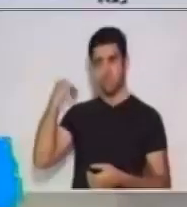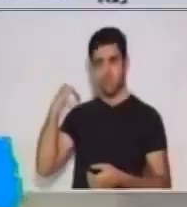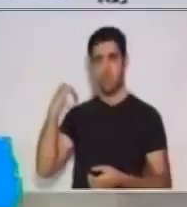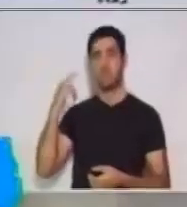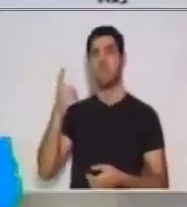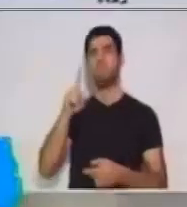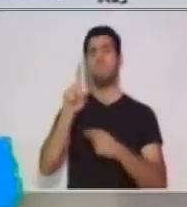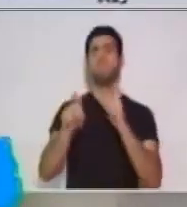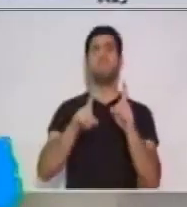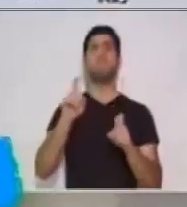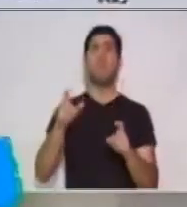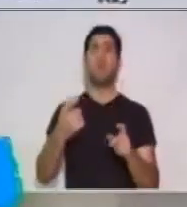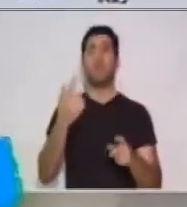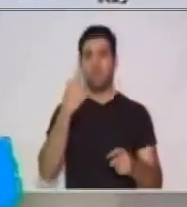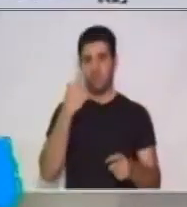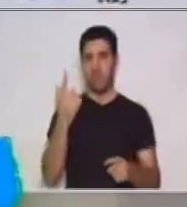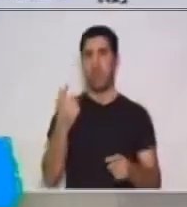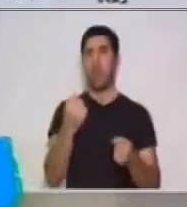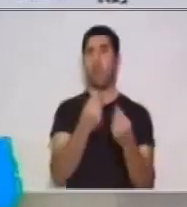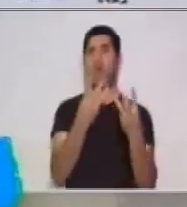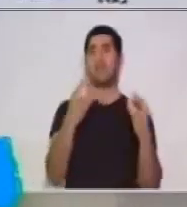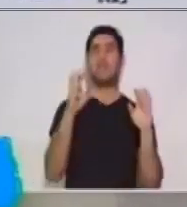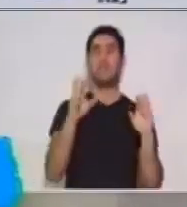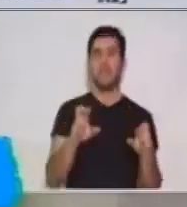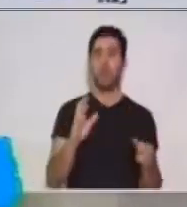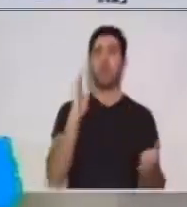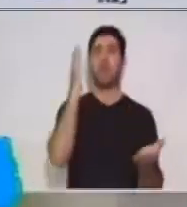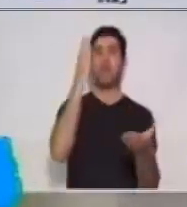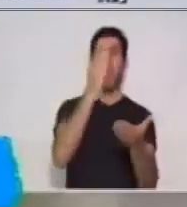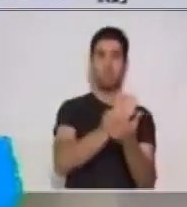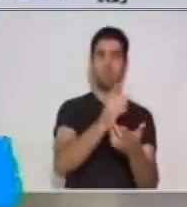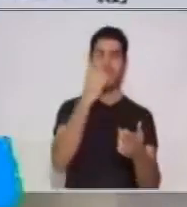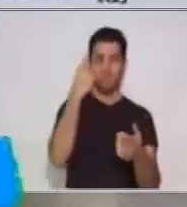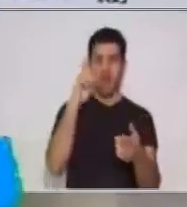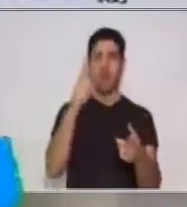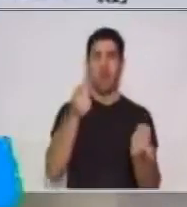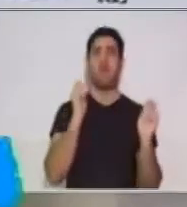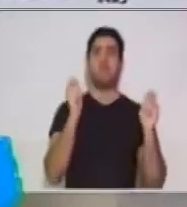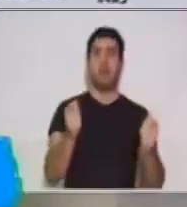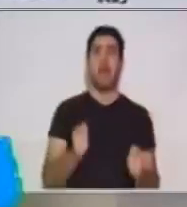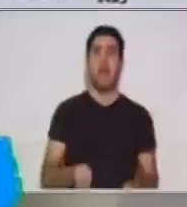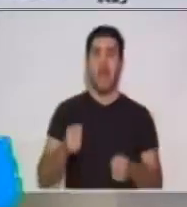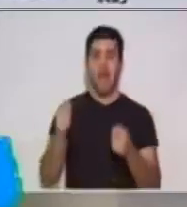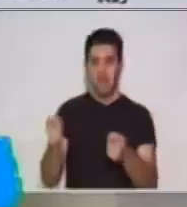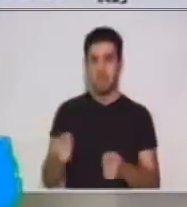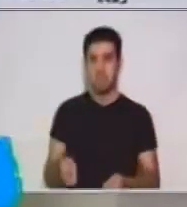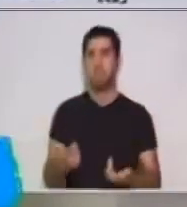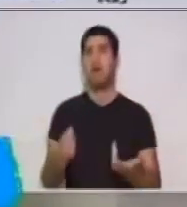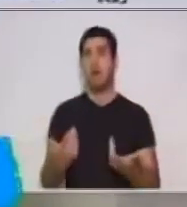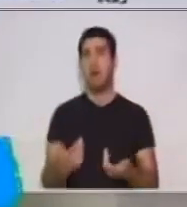ese concierto de marimba. Entonces, de forma decimal, primero lo vamos a hacer